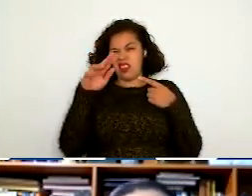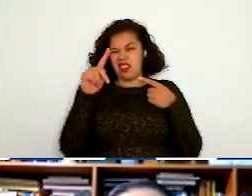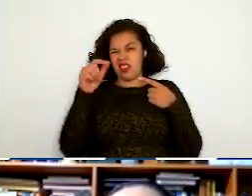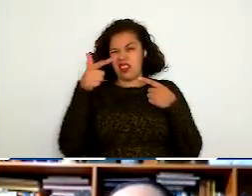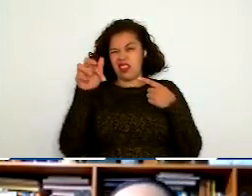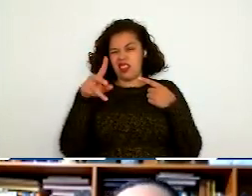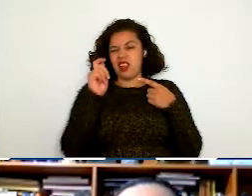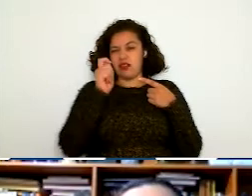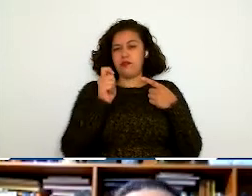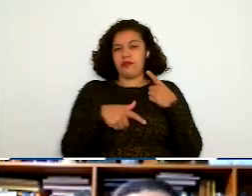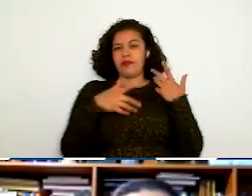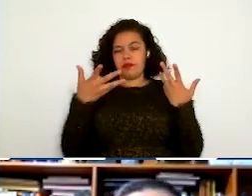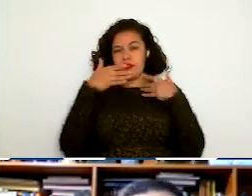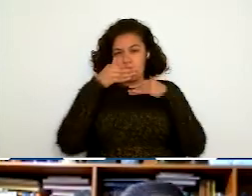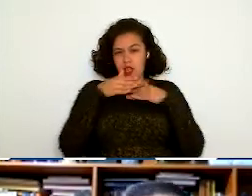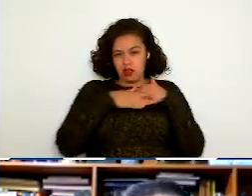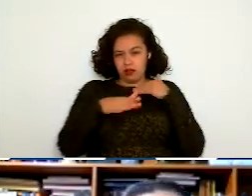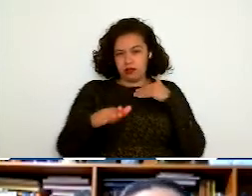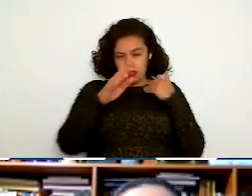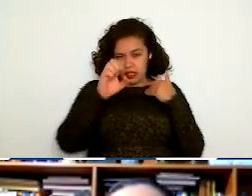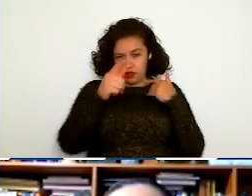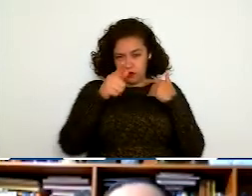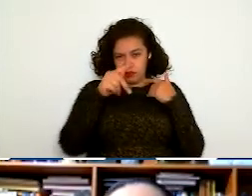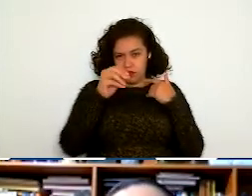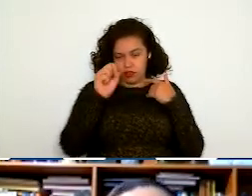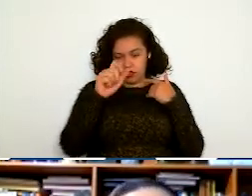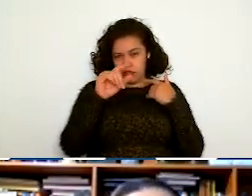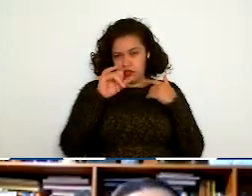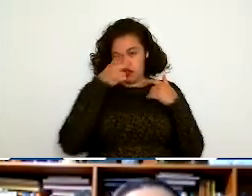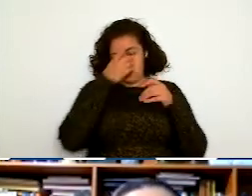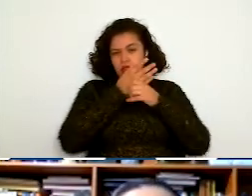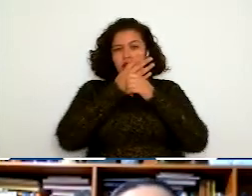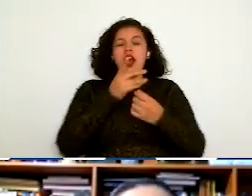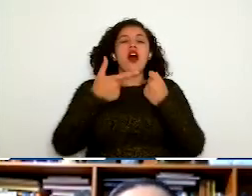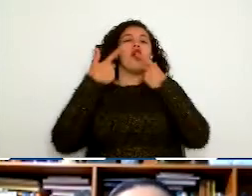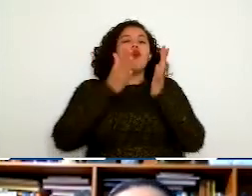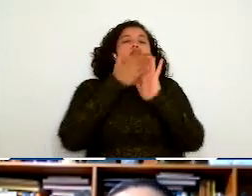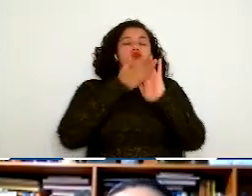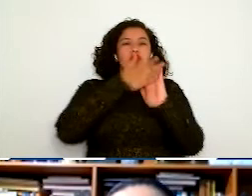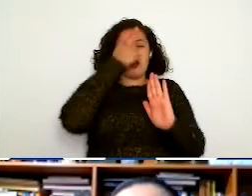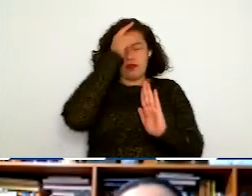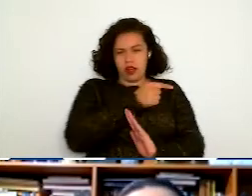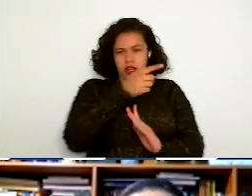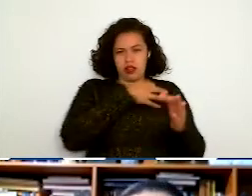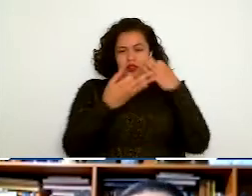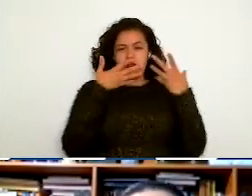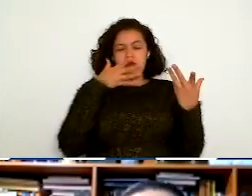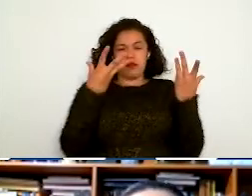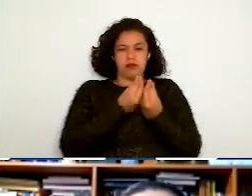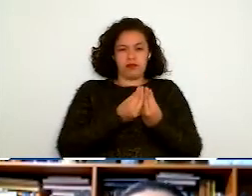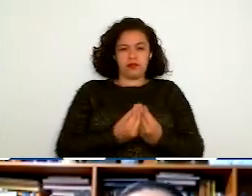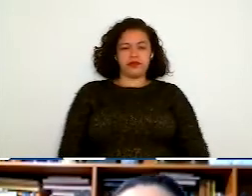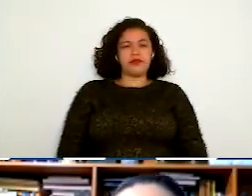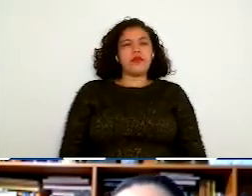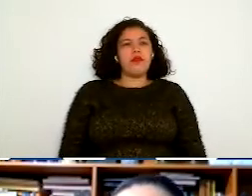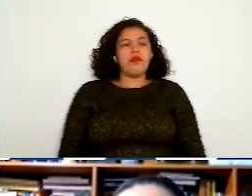Barranco Expósito nos dice claramente, y de hecho es parte de lo que ella construye como calidad integrada, no es otra cosa más que